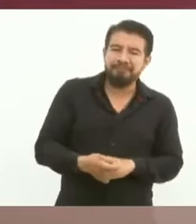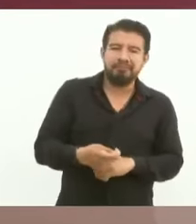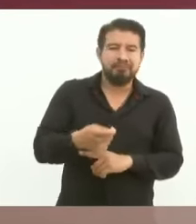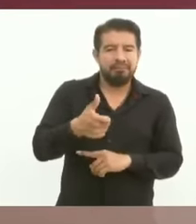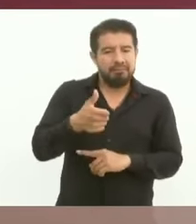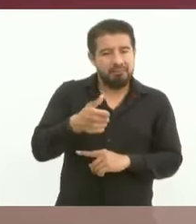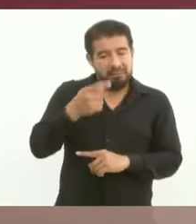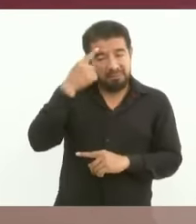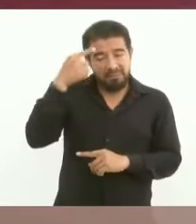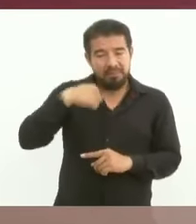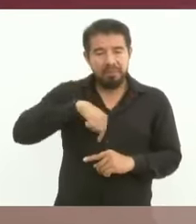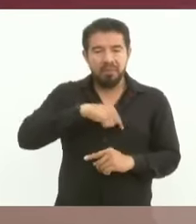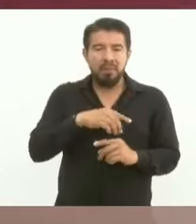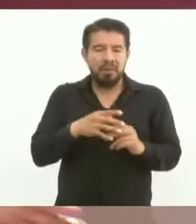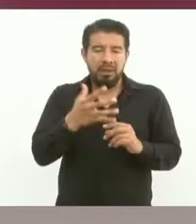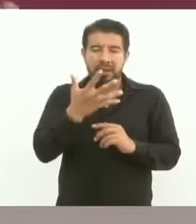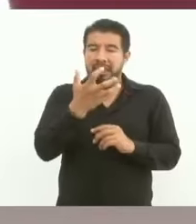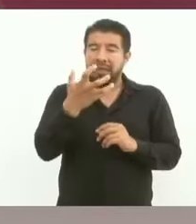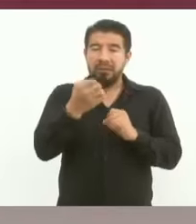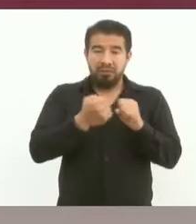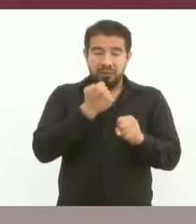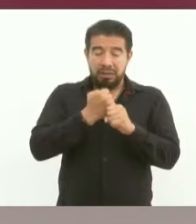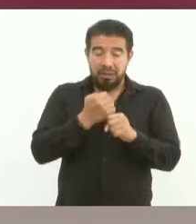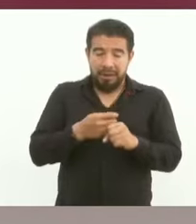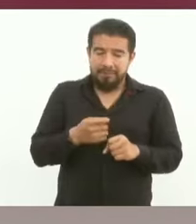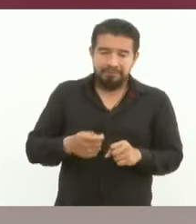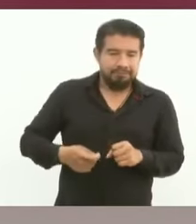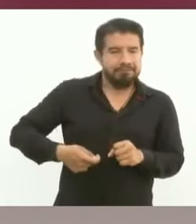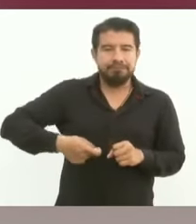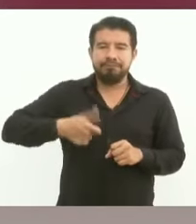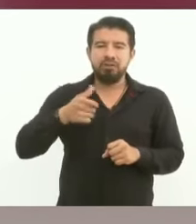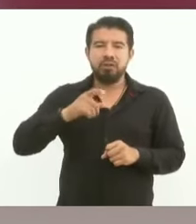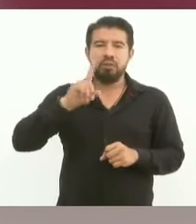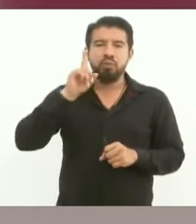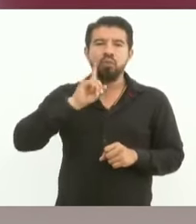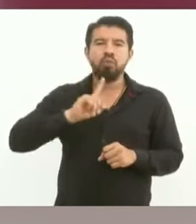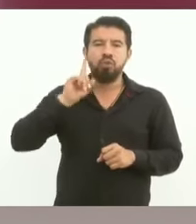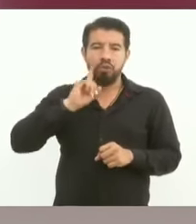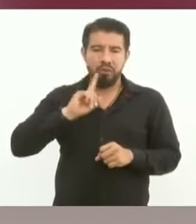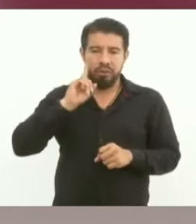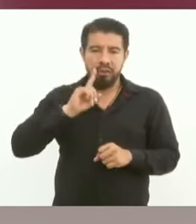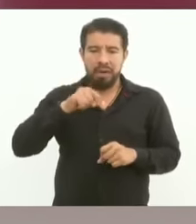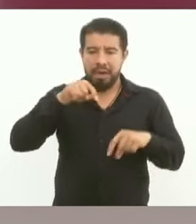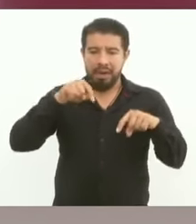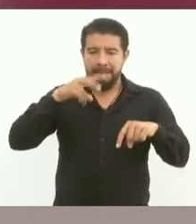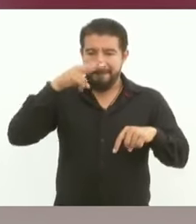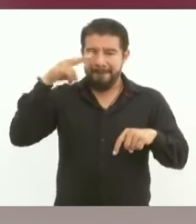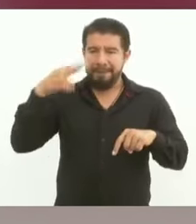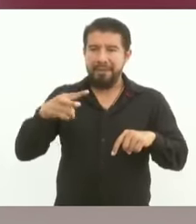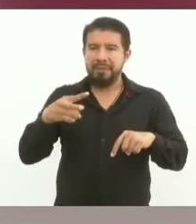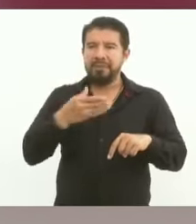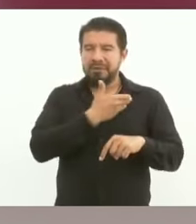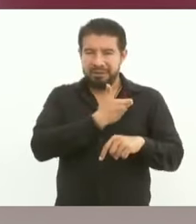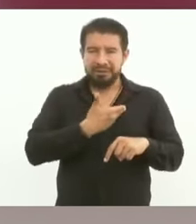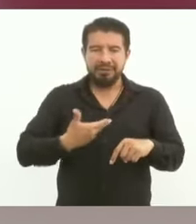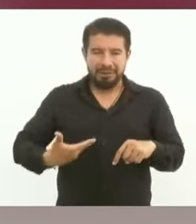para contarlo. Entonces, es la primera presidenta de México. Y